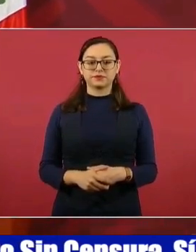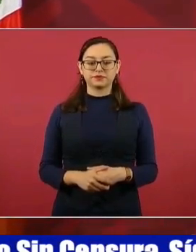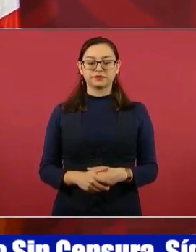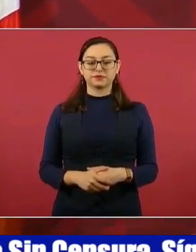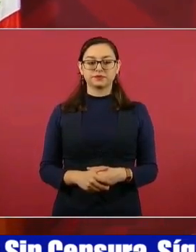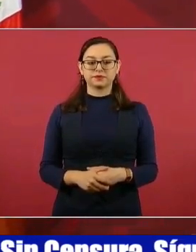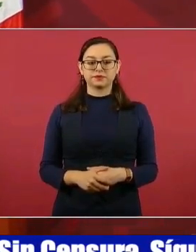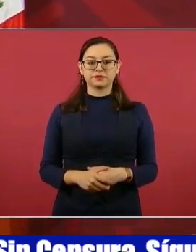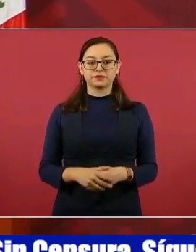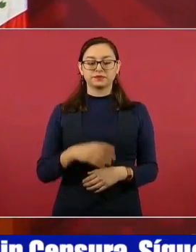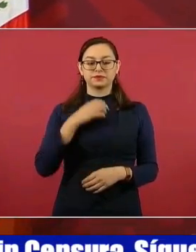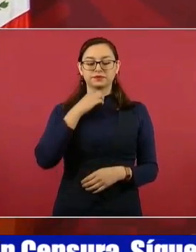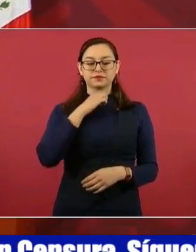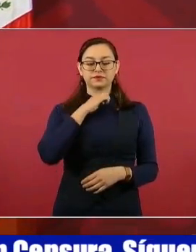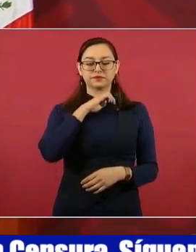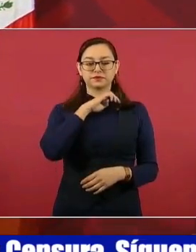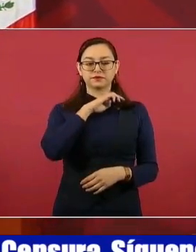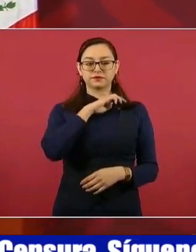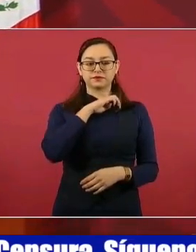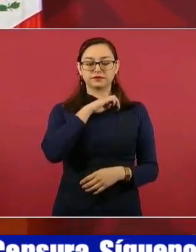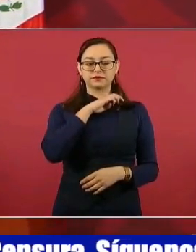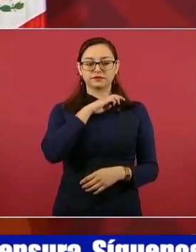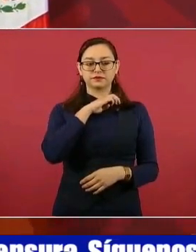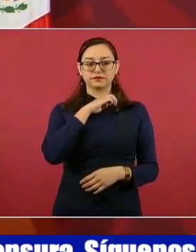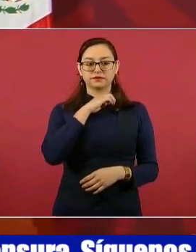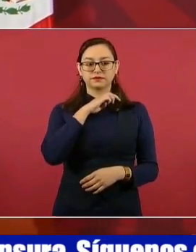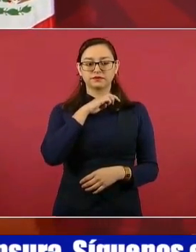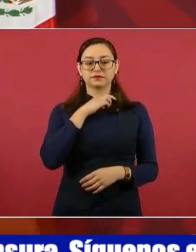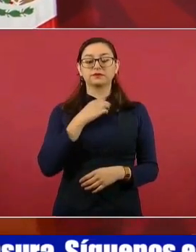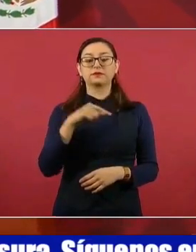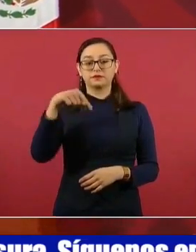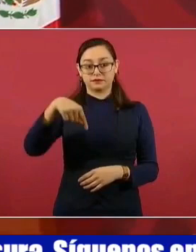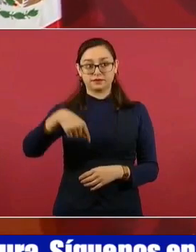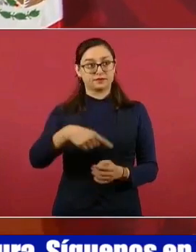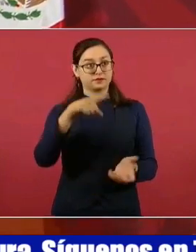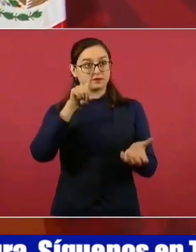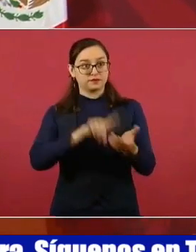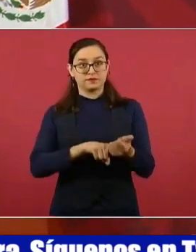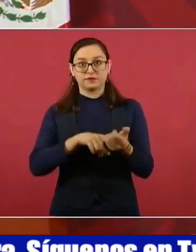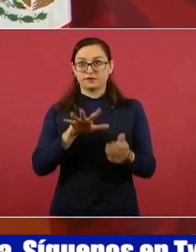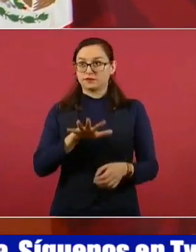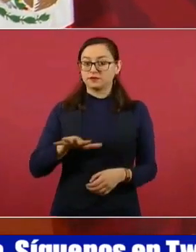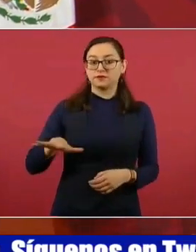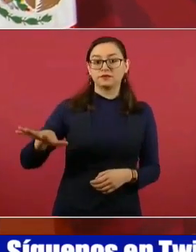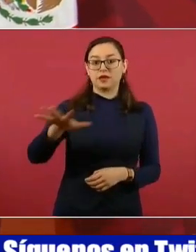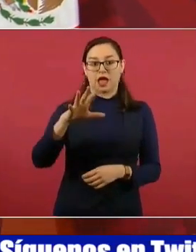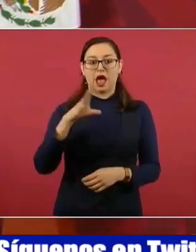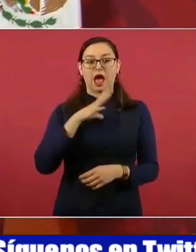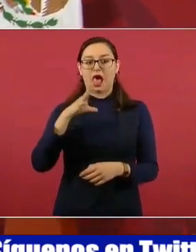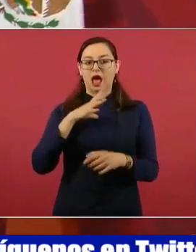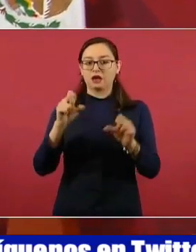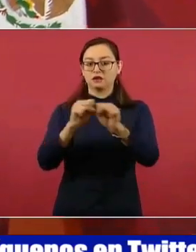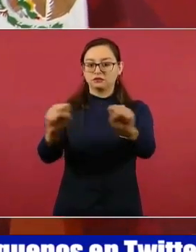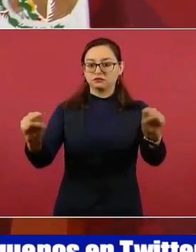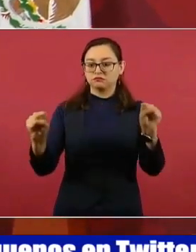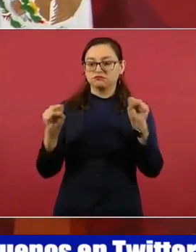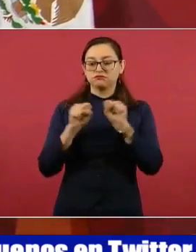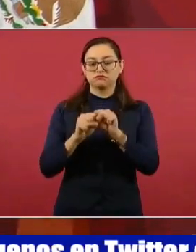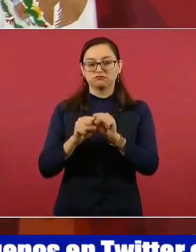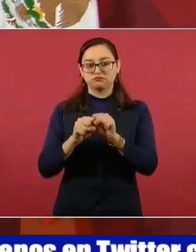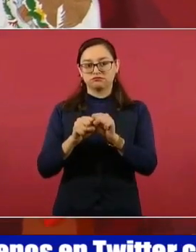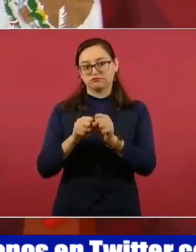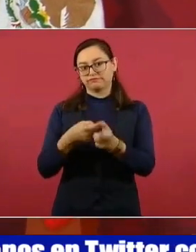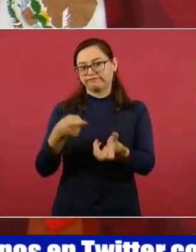se concibe la política. Ahora la política es parte del arraigo, no es el Día